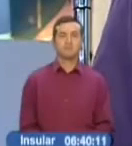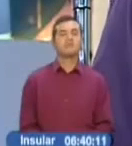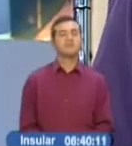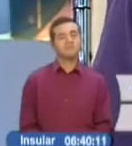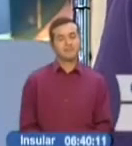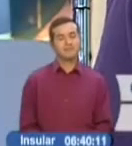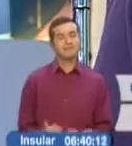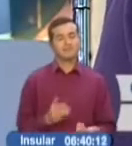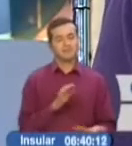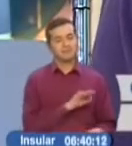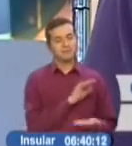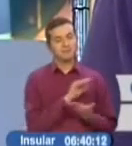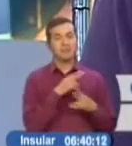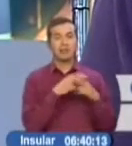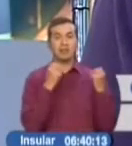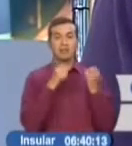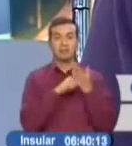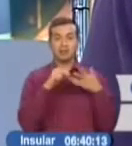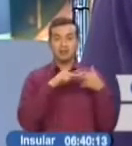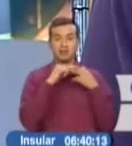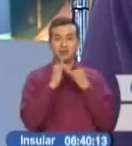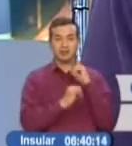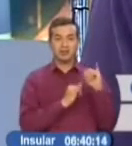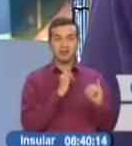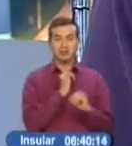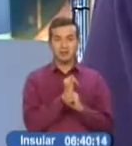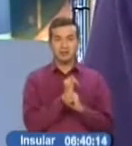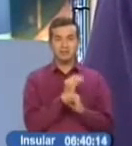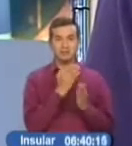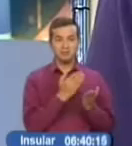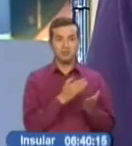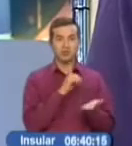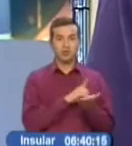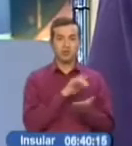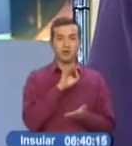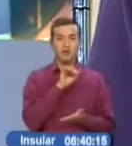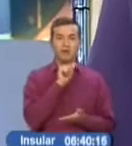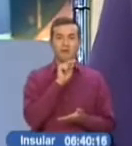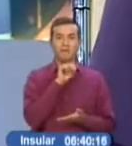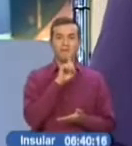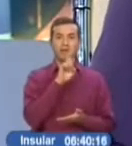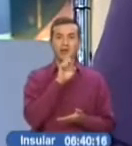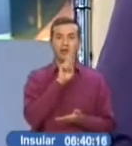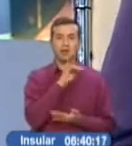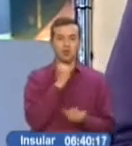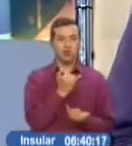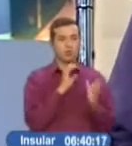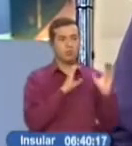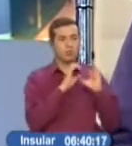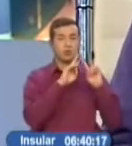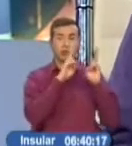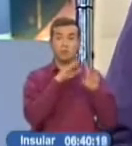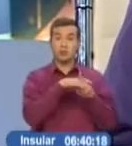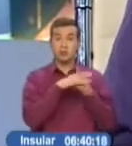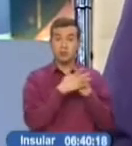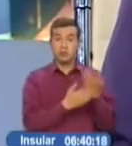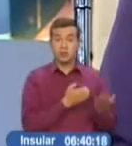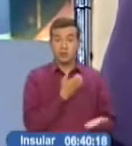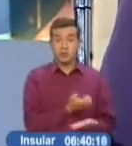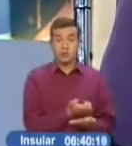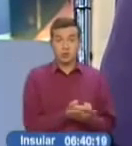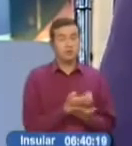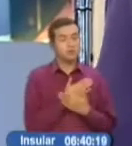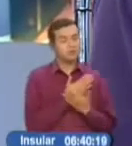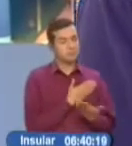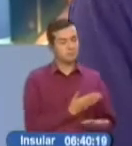Ya se encuentra con nosotros el ex canciller de la República del Ecuador, el doctor Fander Falconi, con quien vamos a hablar sobre la coyuntura económica. Y le